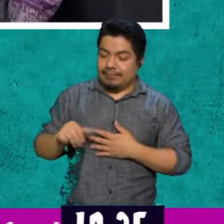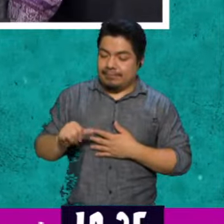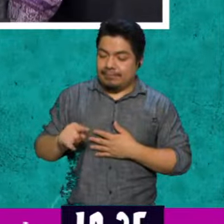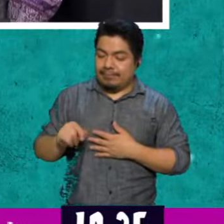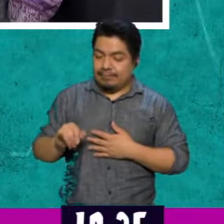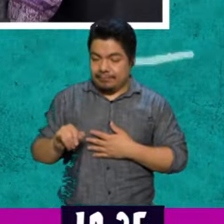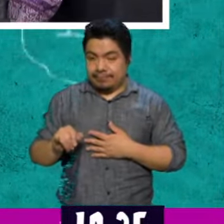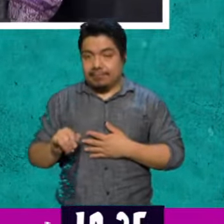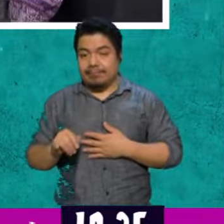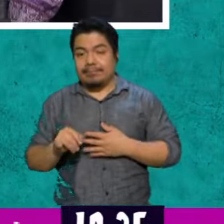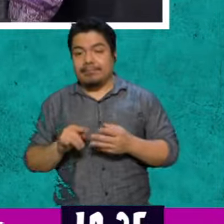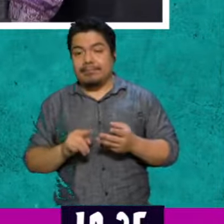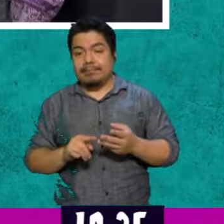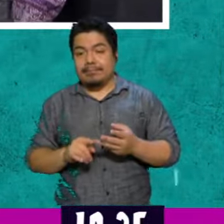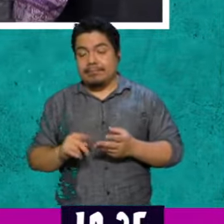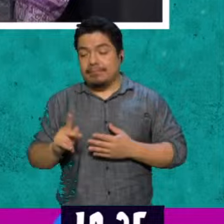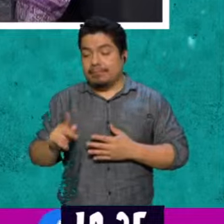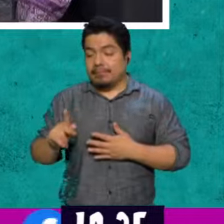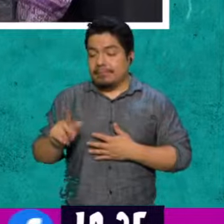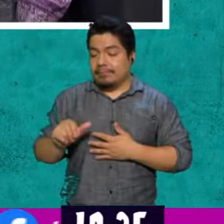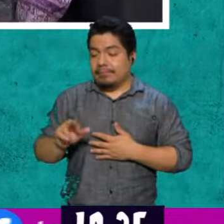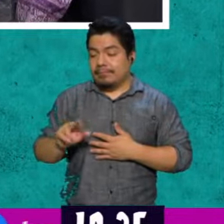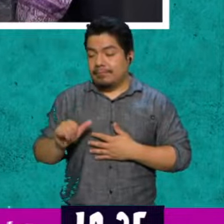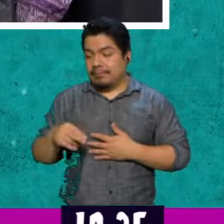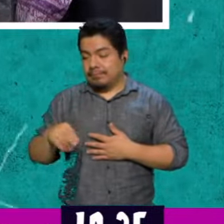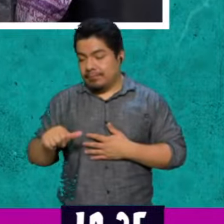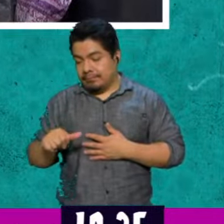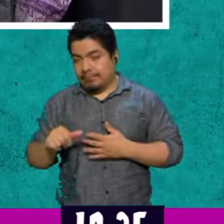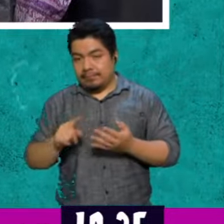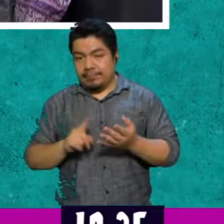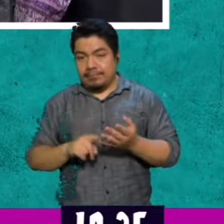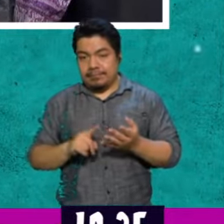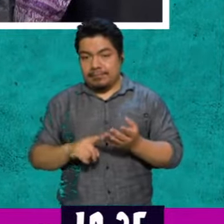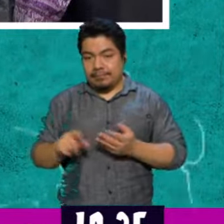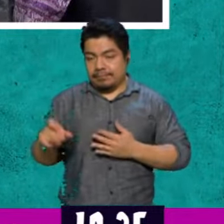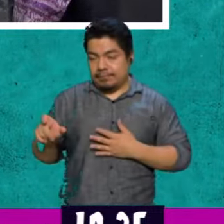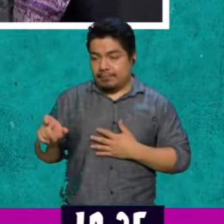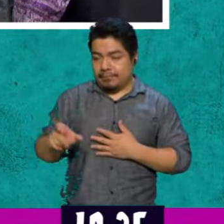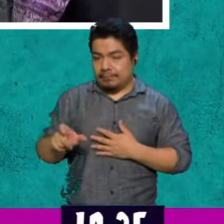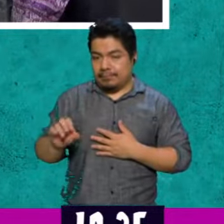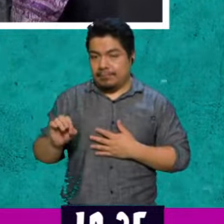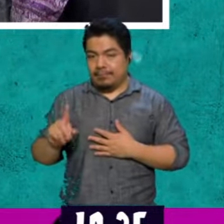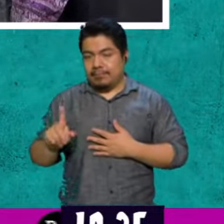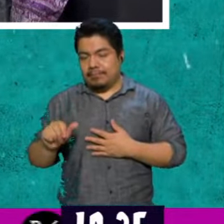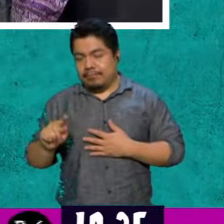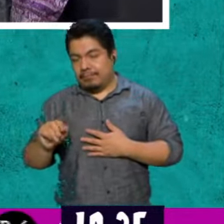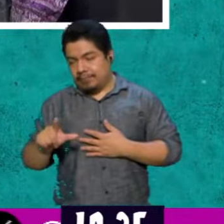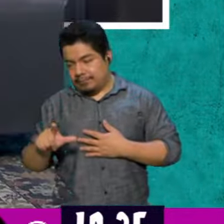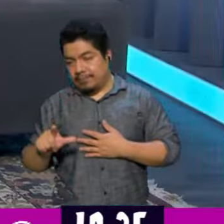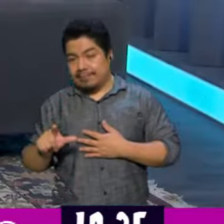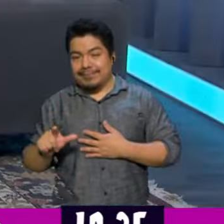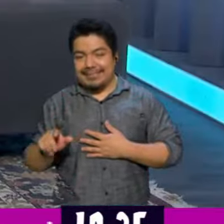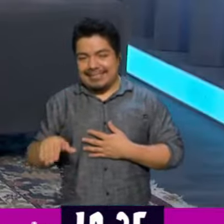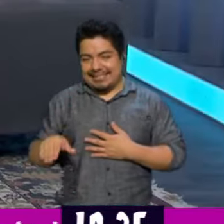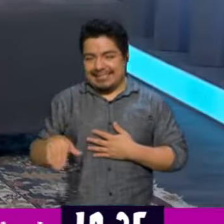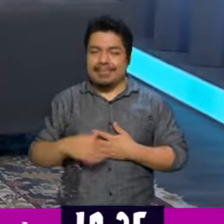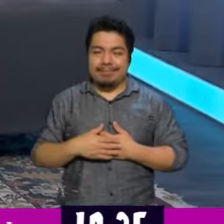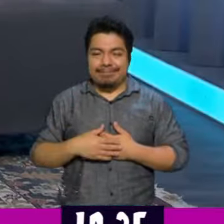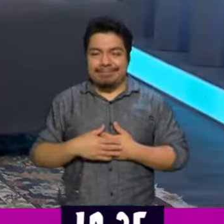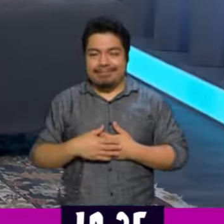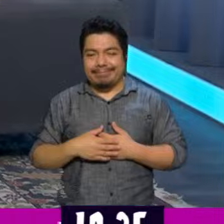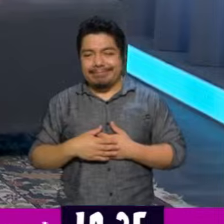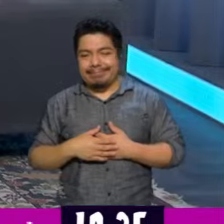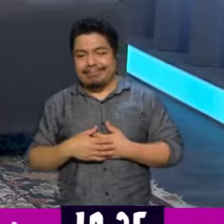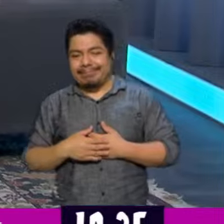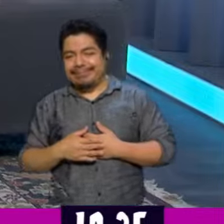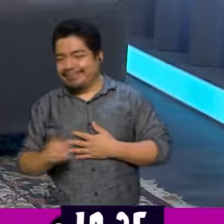eso. Karina, de este lado. Okay. Y a Yolotl. Hola, hola, polita. Oiga,